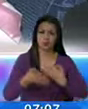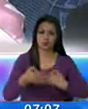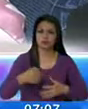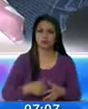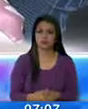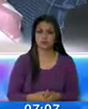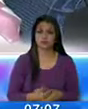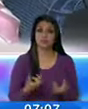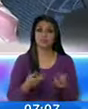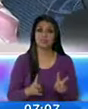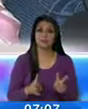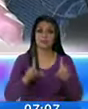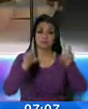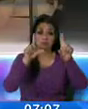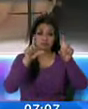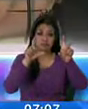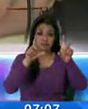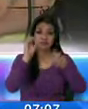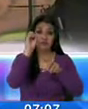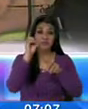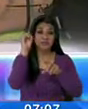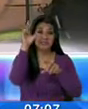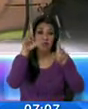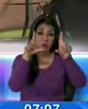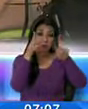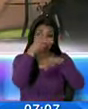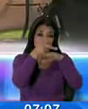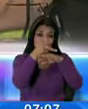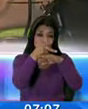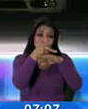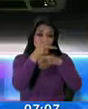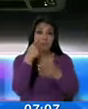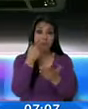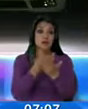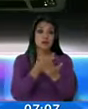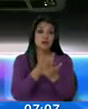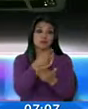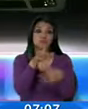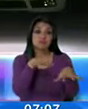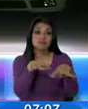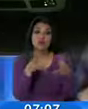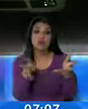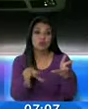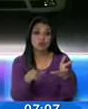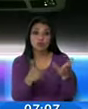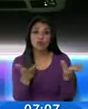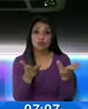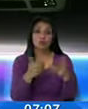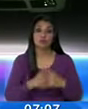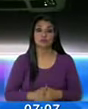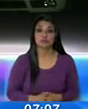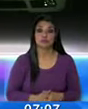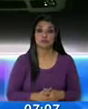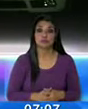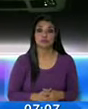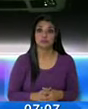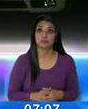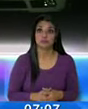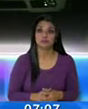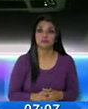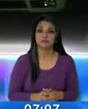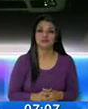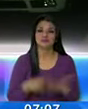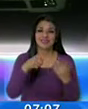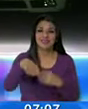quedaron registrados en video de la forma como actuaban los sospechosos. Aprovechándose de la figura de vendedores